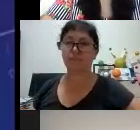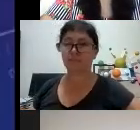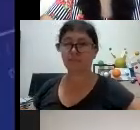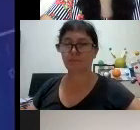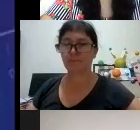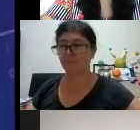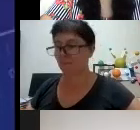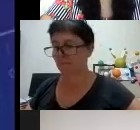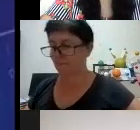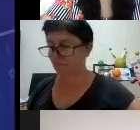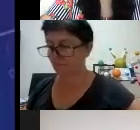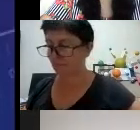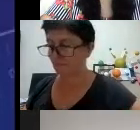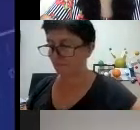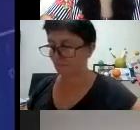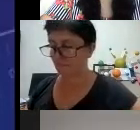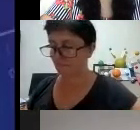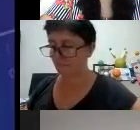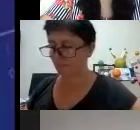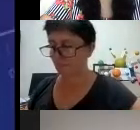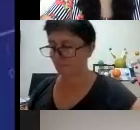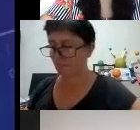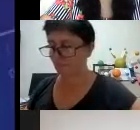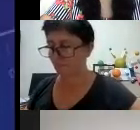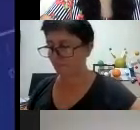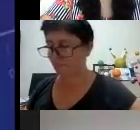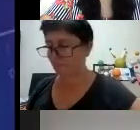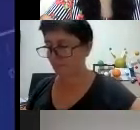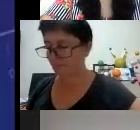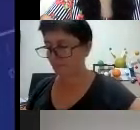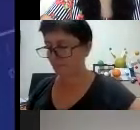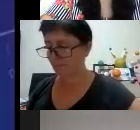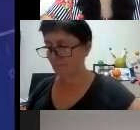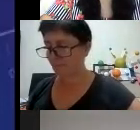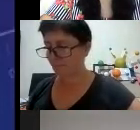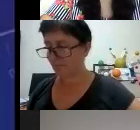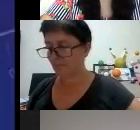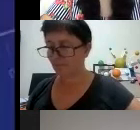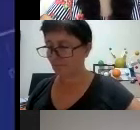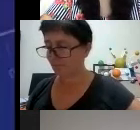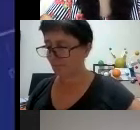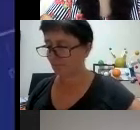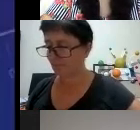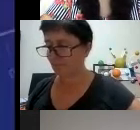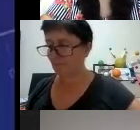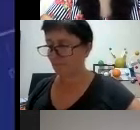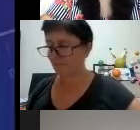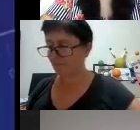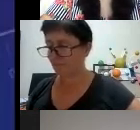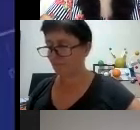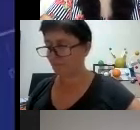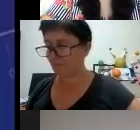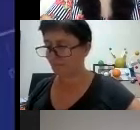en estadio de UCI o en estadio pues ya de recuperación o en su propio hogar, de acuerdo a cómo esté evolucionando, ¿no? Igualmente objetivos,